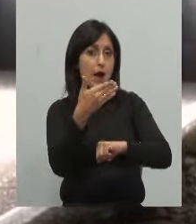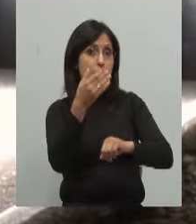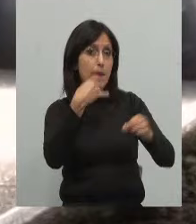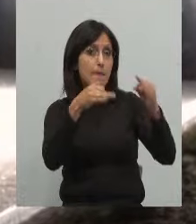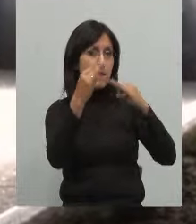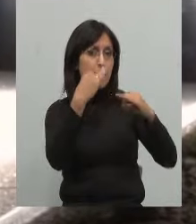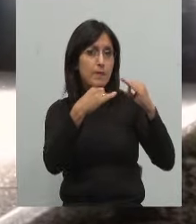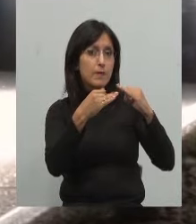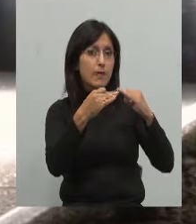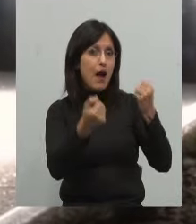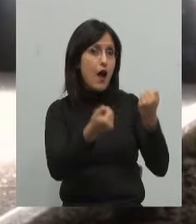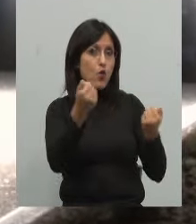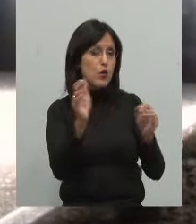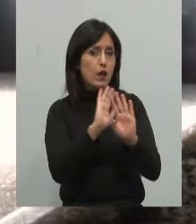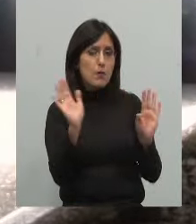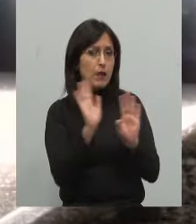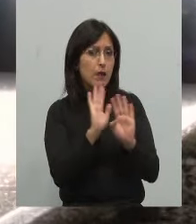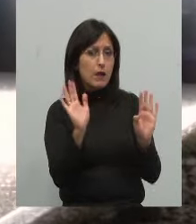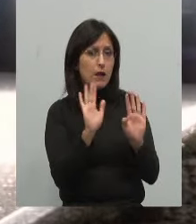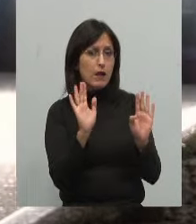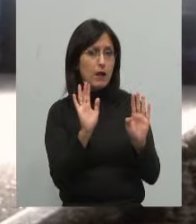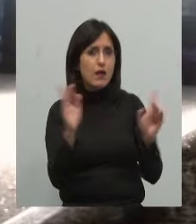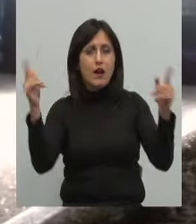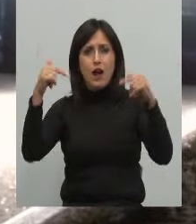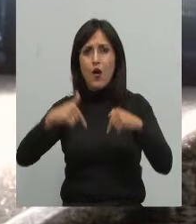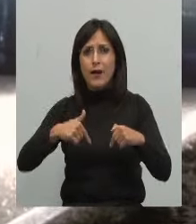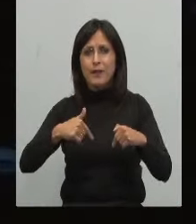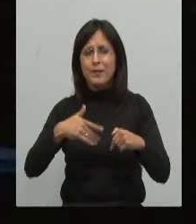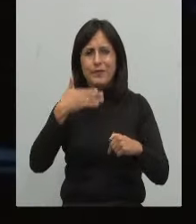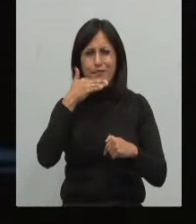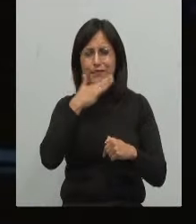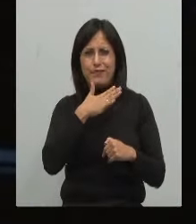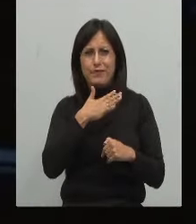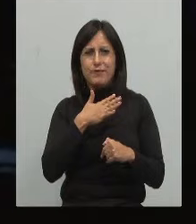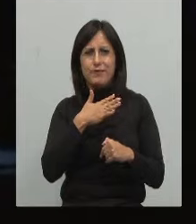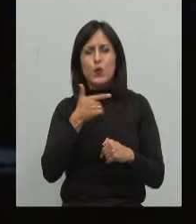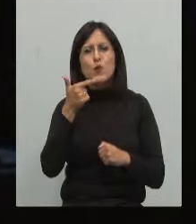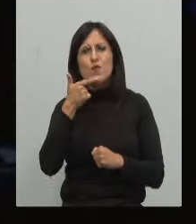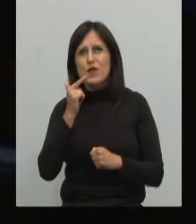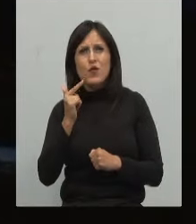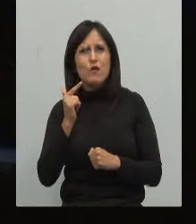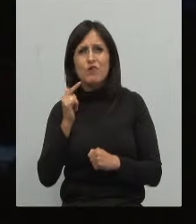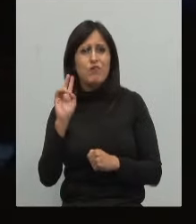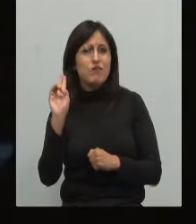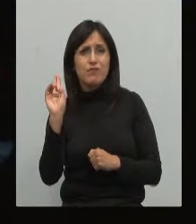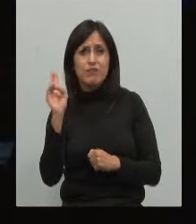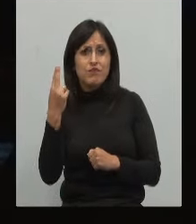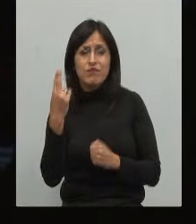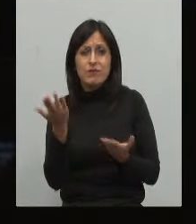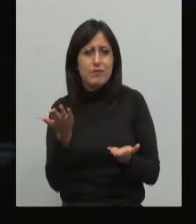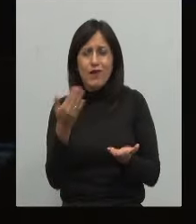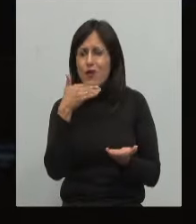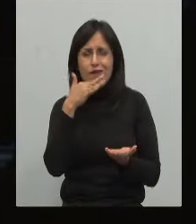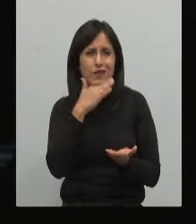Teresita, entonces? Que no vemos el sentido por qué le quitan la vida a él. Si hubieran quedado con el auto, no nos importaba